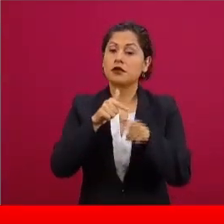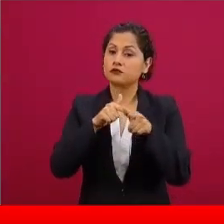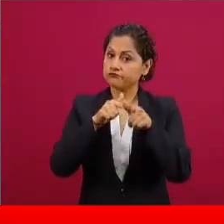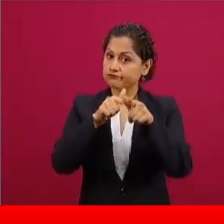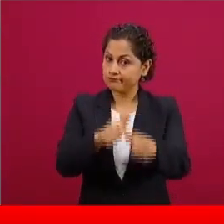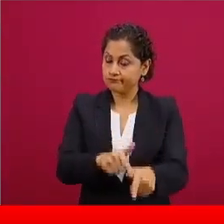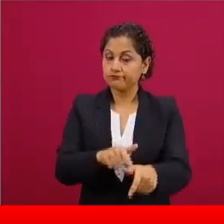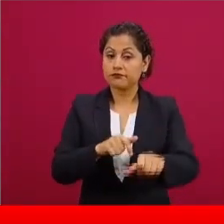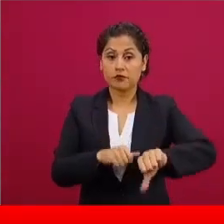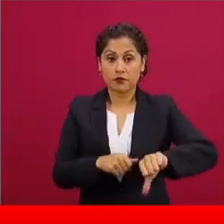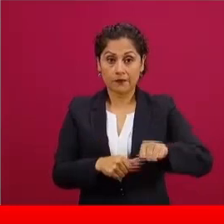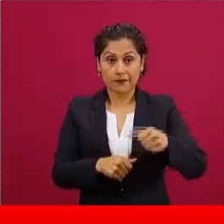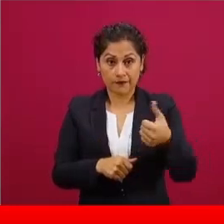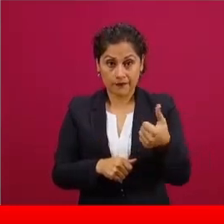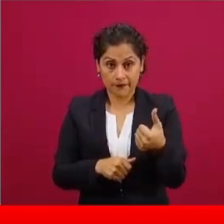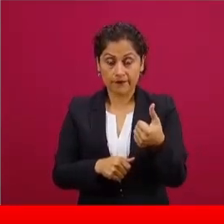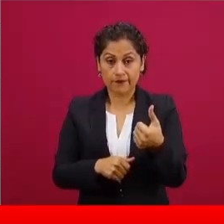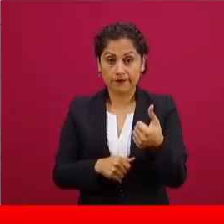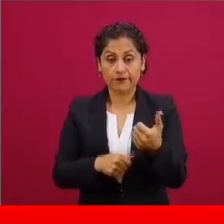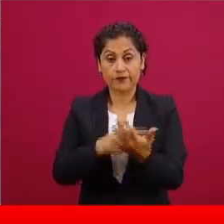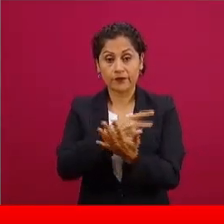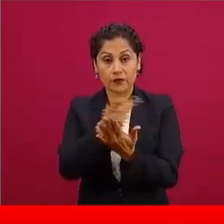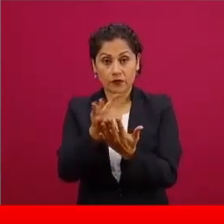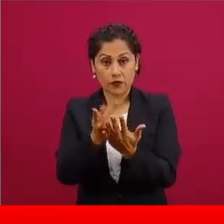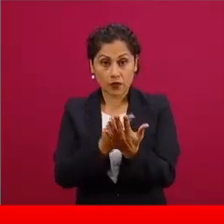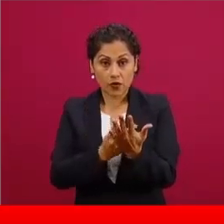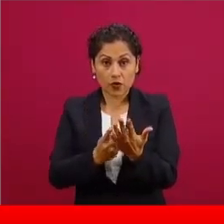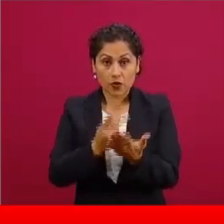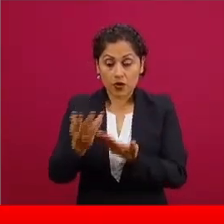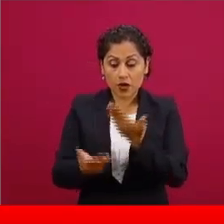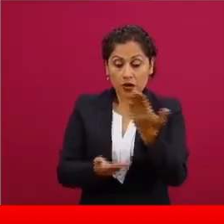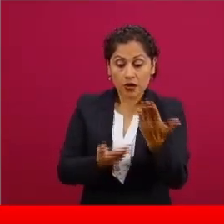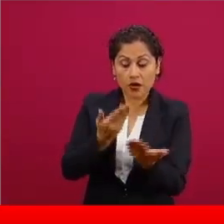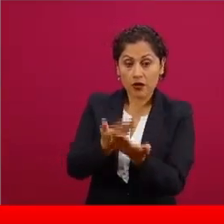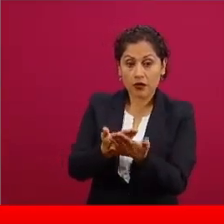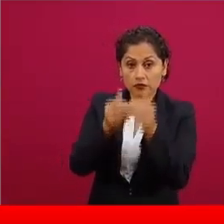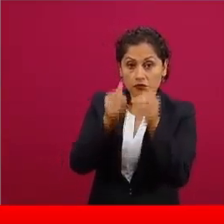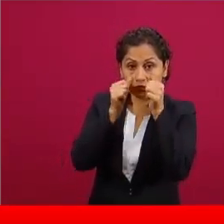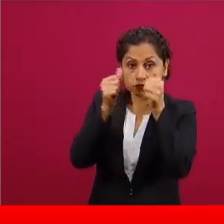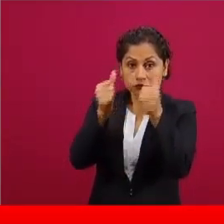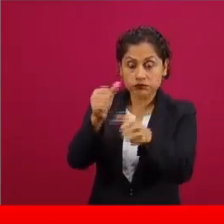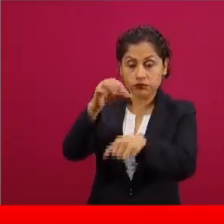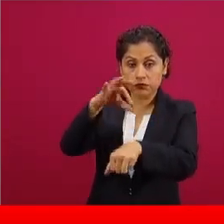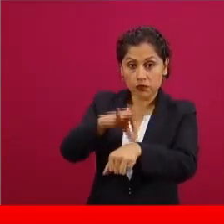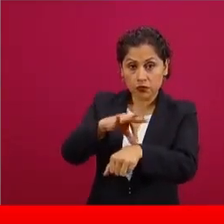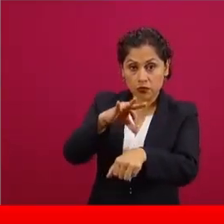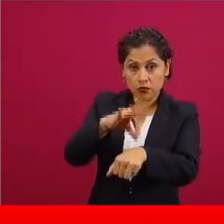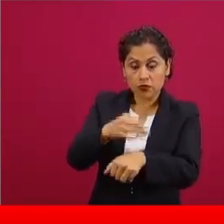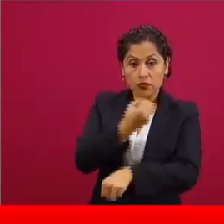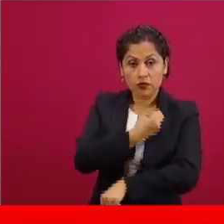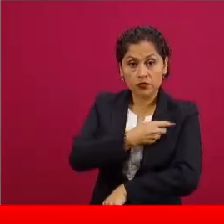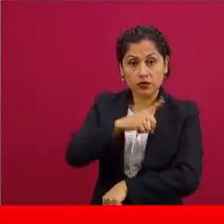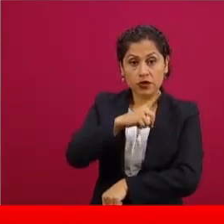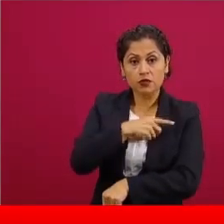11 atención médica y medicamentos gratuitos